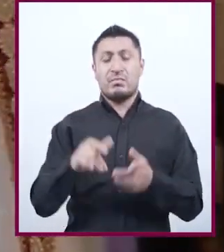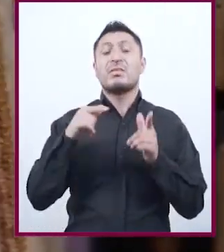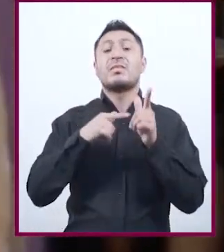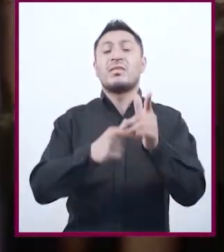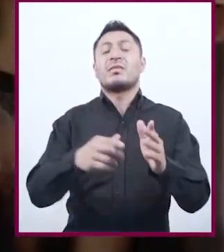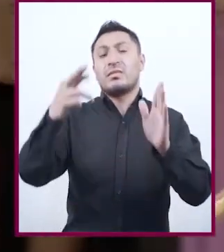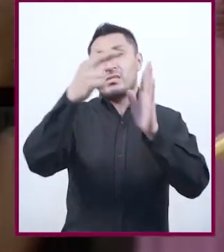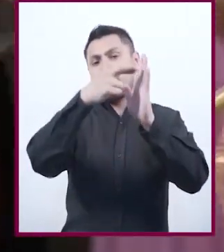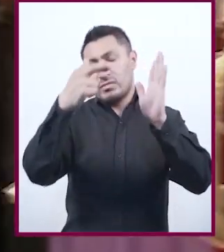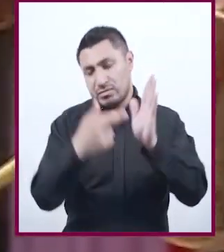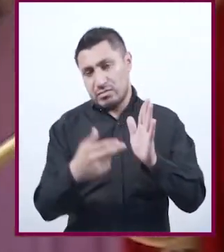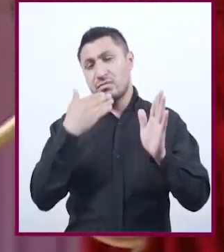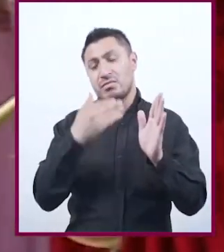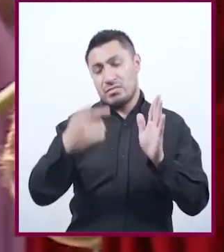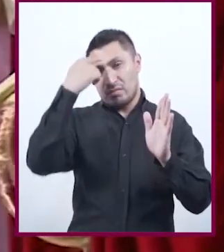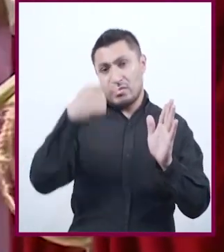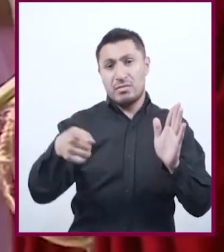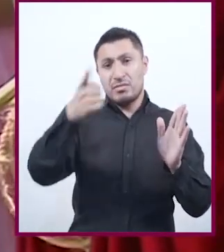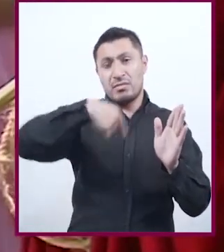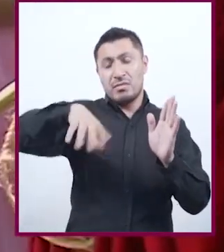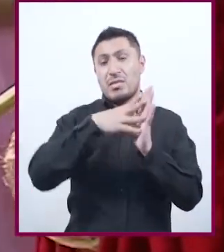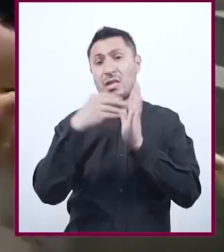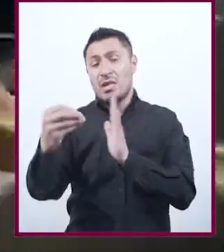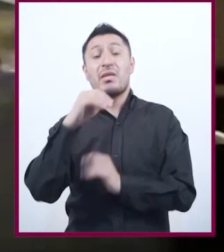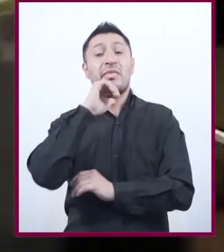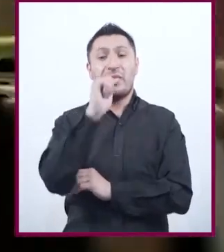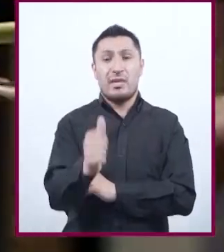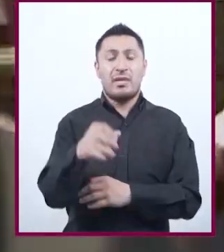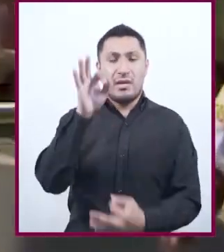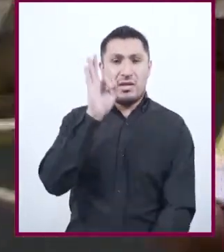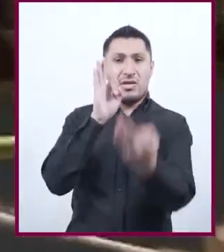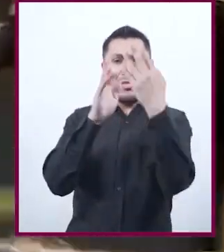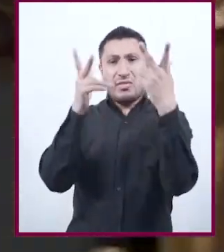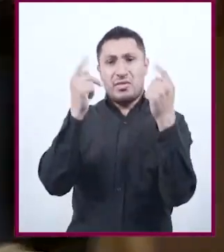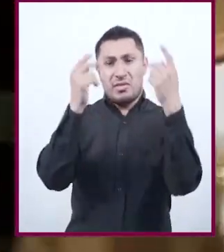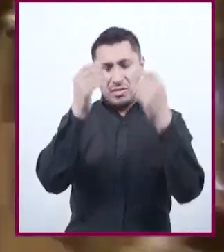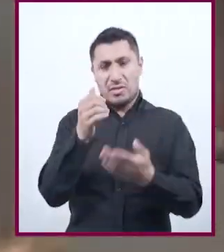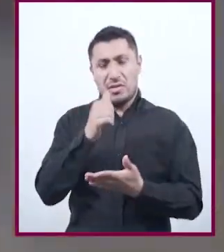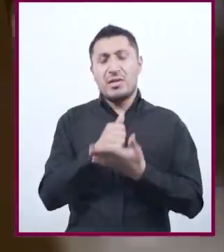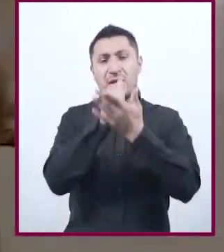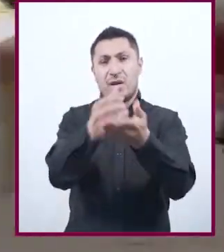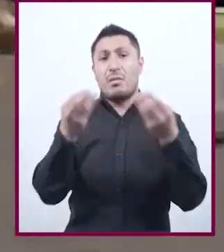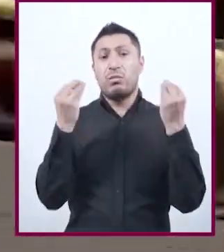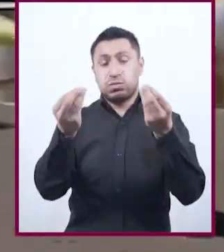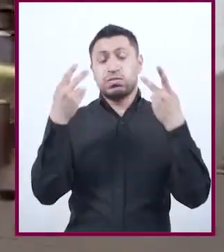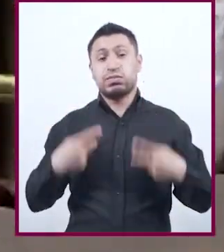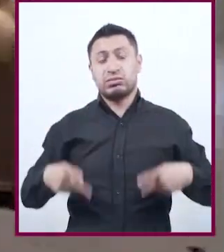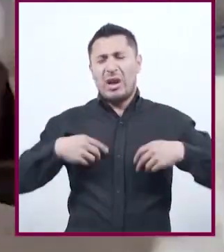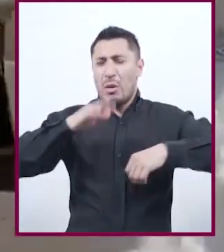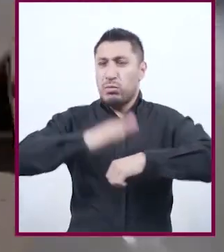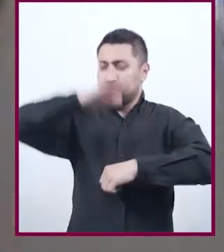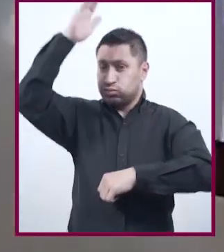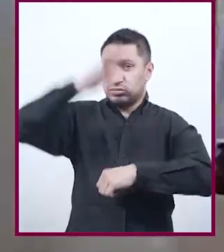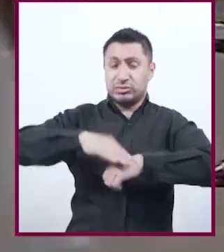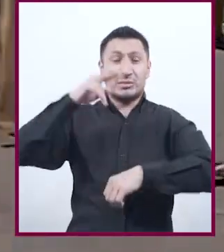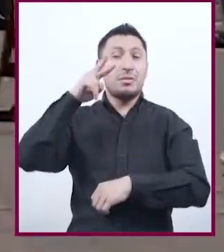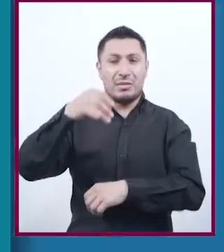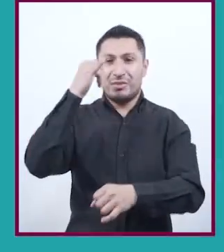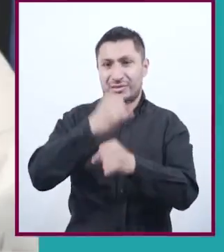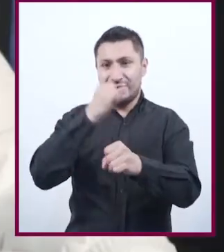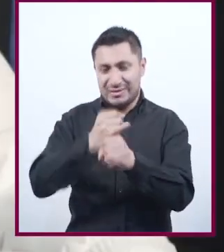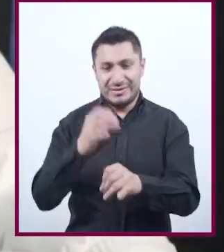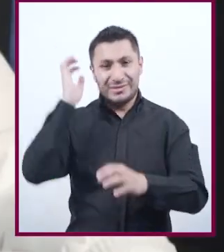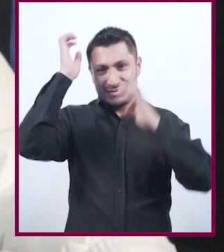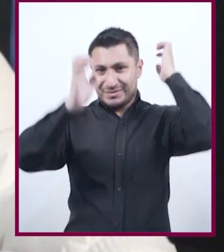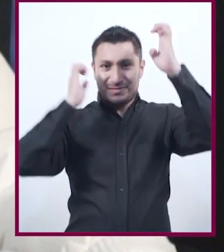contagie y frente a cámaras de televisión que permitieron que muchísima más gente pudiera ver por internet este evento. Y más cerquita,